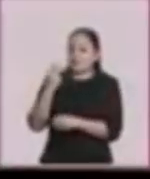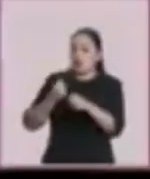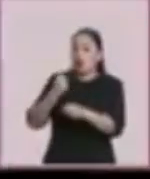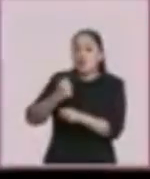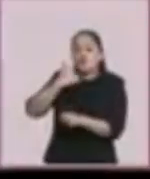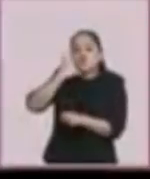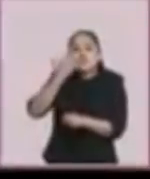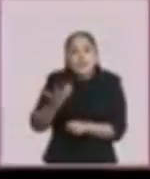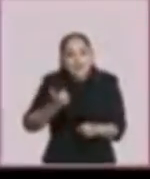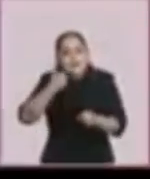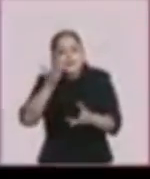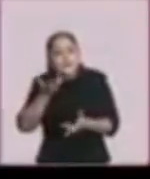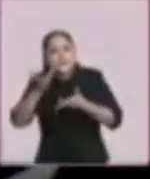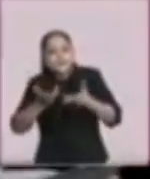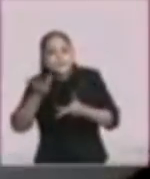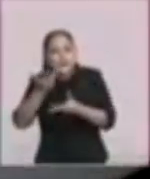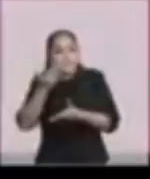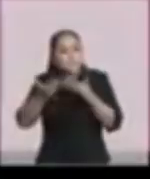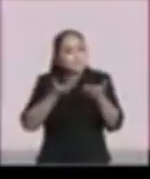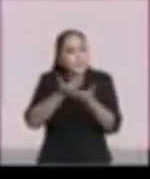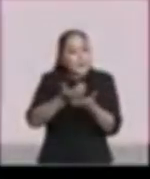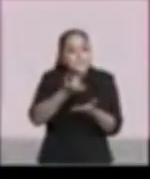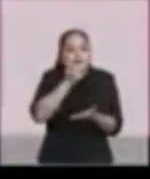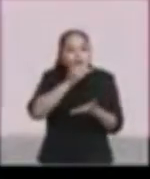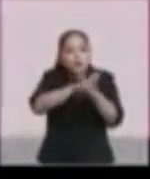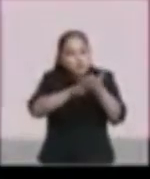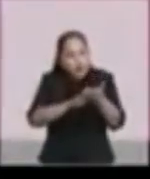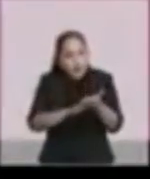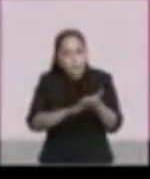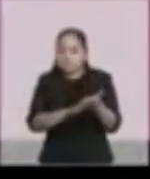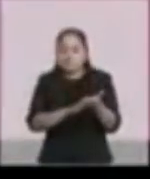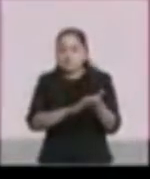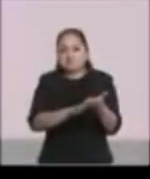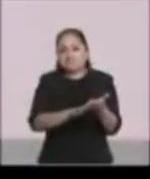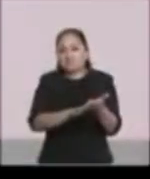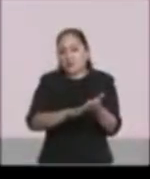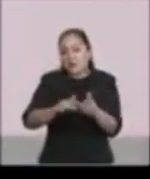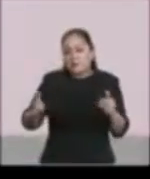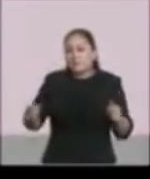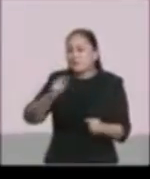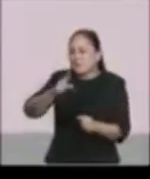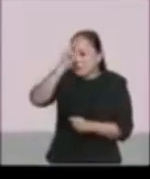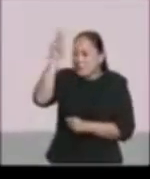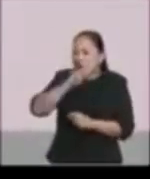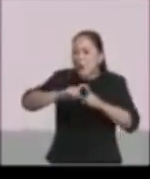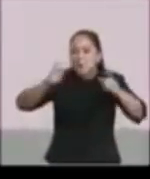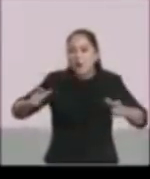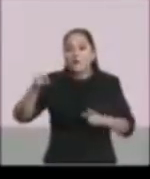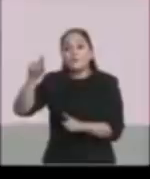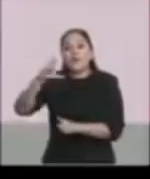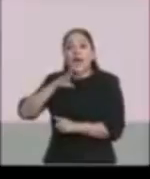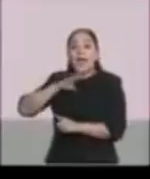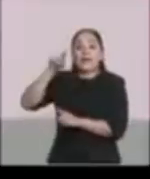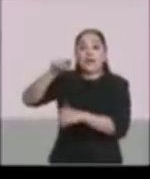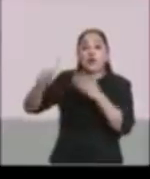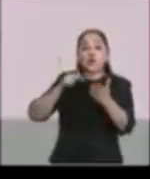intentó y se disparó la violencia. Se planteó lo mismo en El Salvador. Vean lo que ocurrió. Se fueron a 108